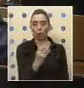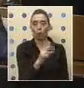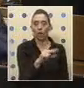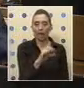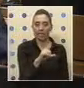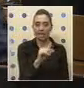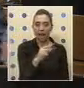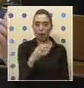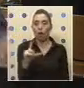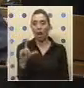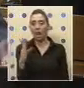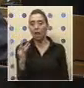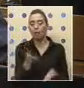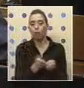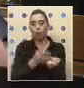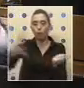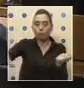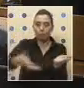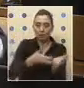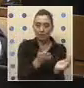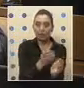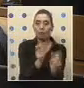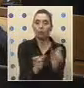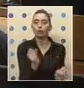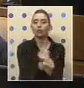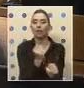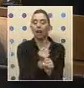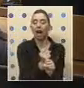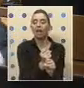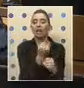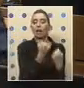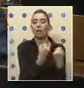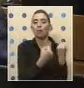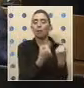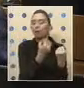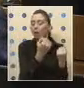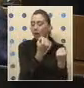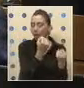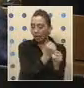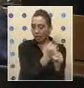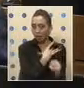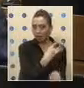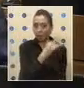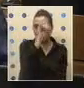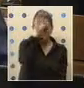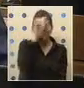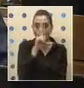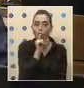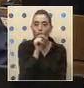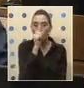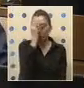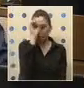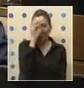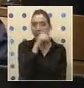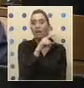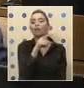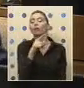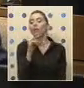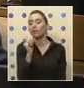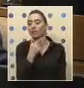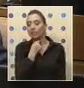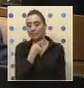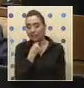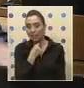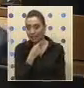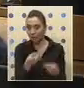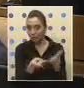Leu, los trabajadores de programas de empleo que están en Lota o que están en la comuna de Los Álamos, que tienen la aspiración y el legítimo